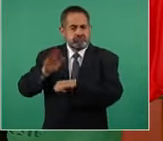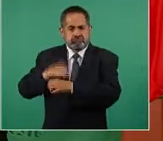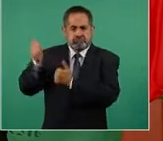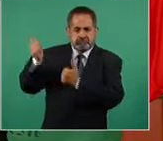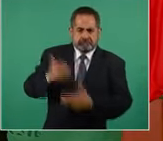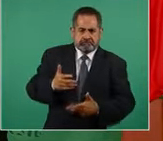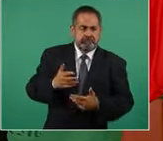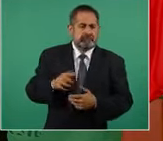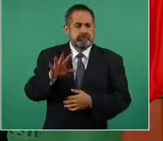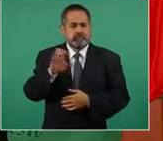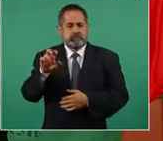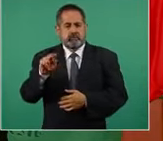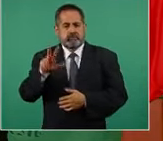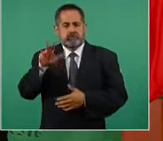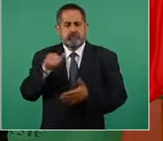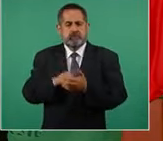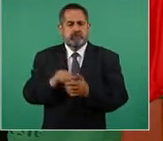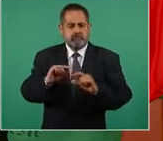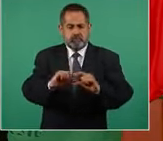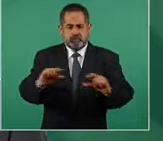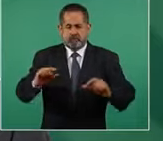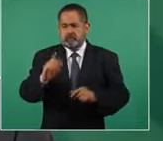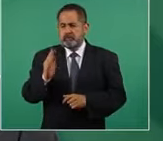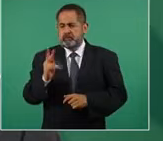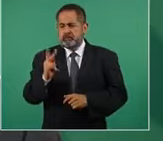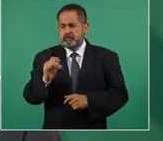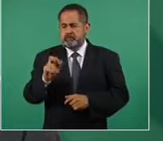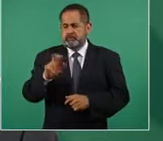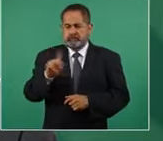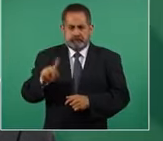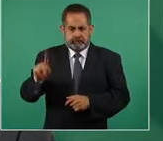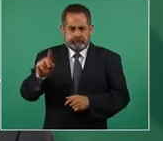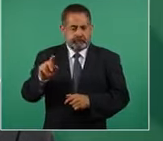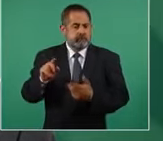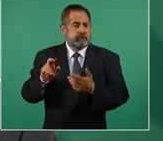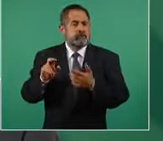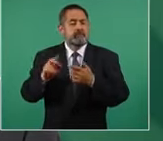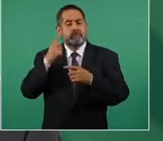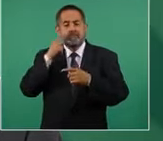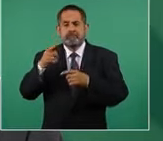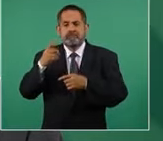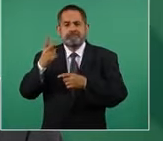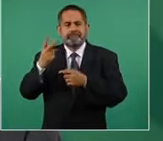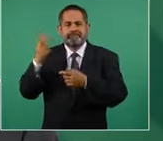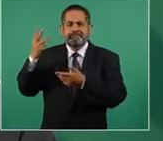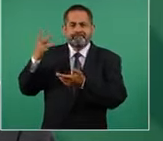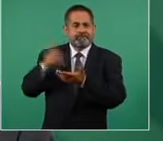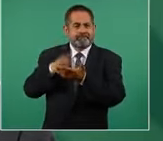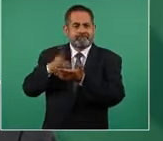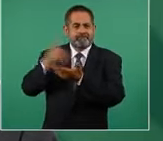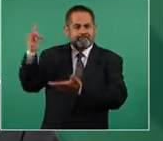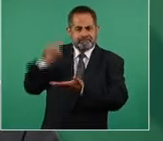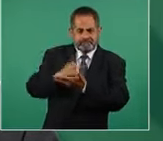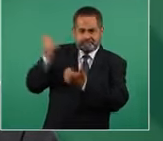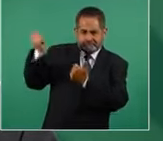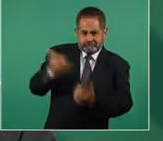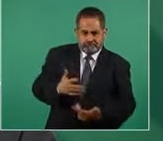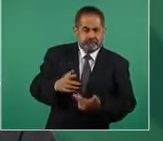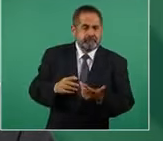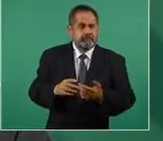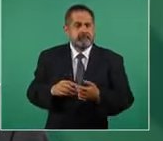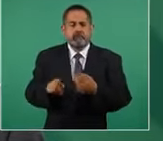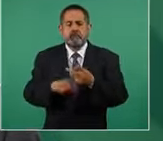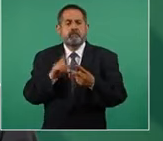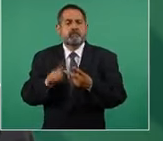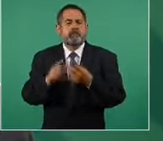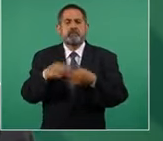semana, 585.000 dosis de Pfizer-BioNTech para el tercer embarque de la semana y también una